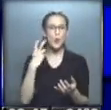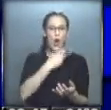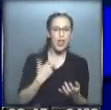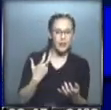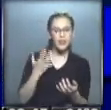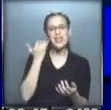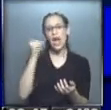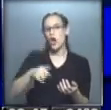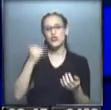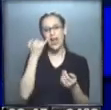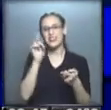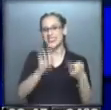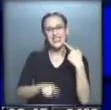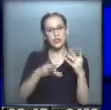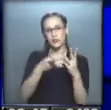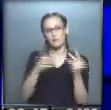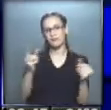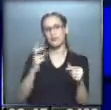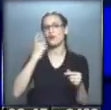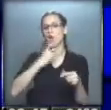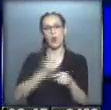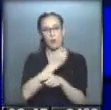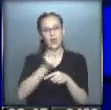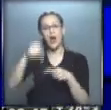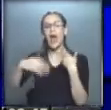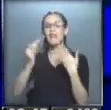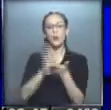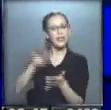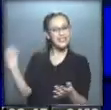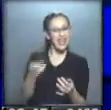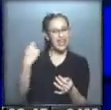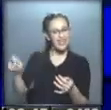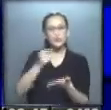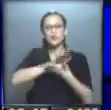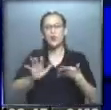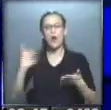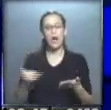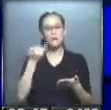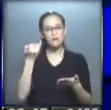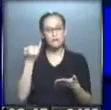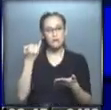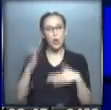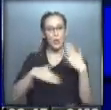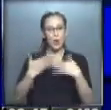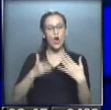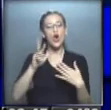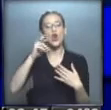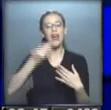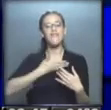por no decir afuera directamente. Cambiamos de deporte, vamos a hablar de tenis. Ahora hay un nuevo campeón en la US Open y se trata de Rafael